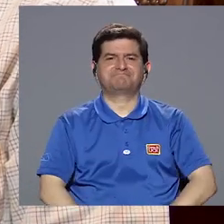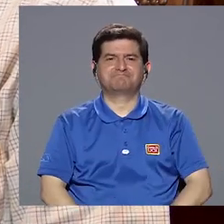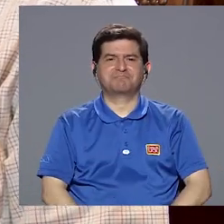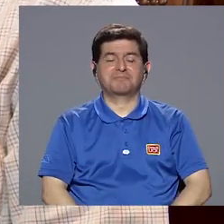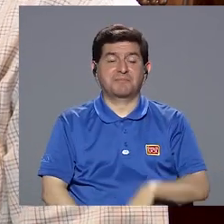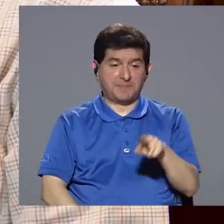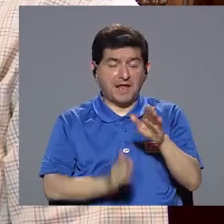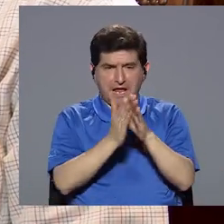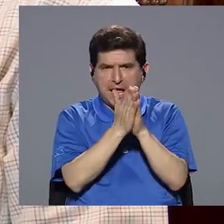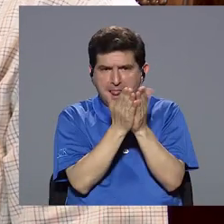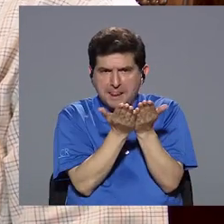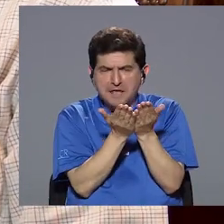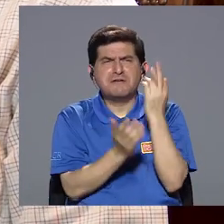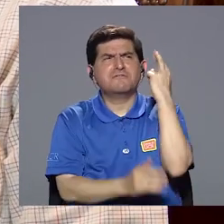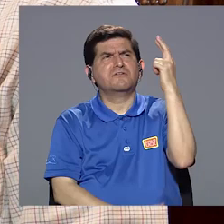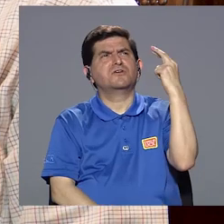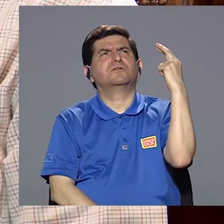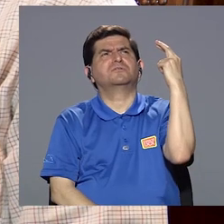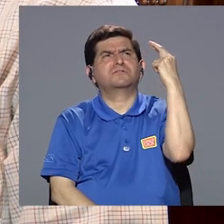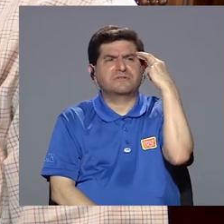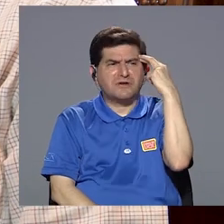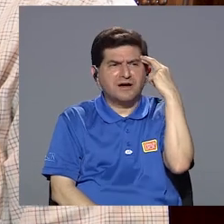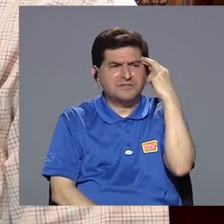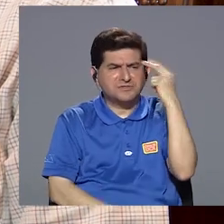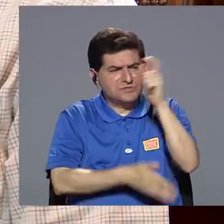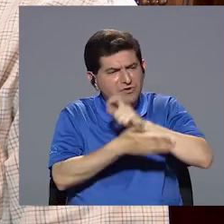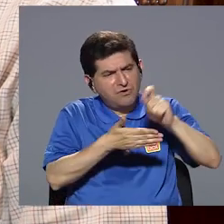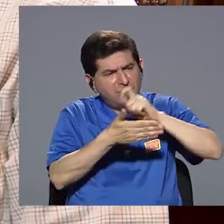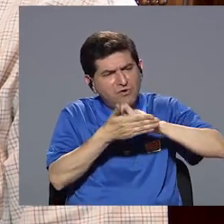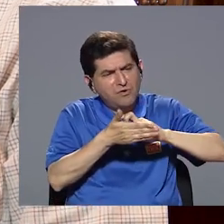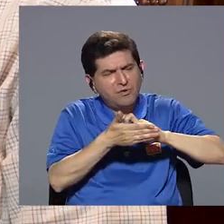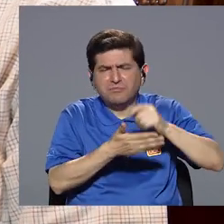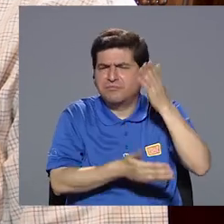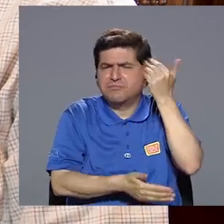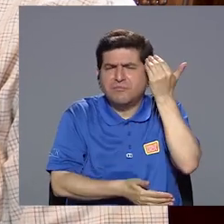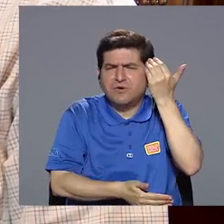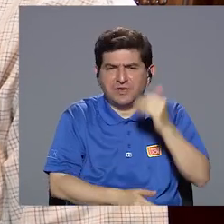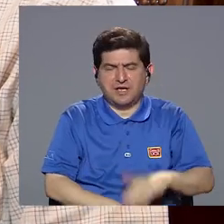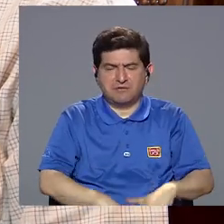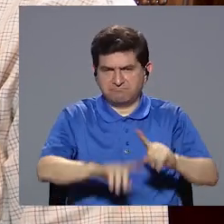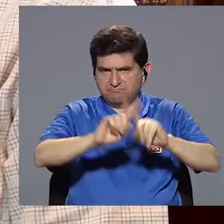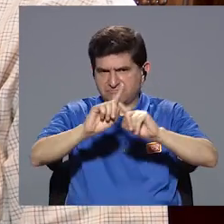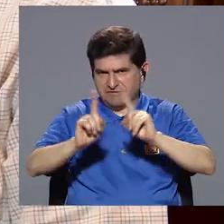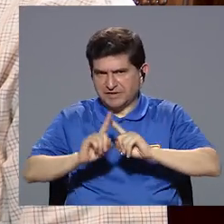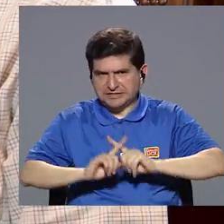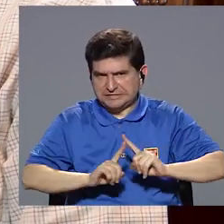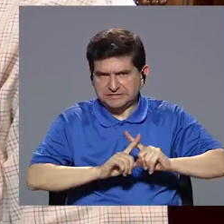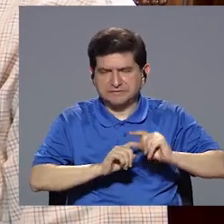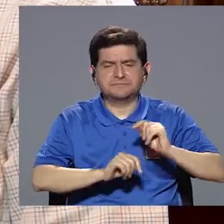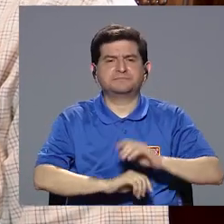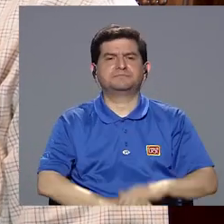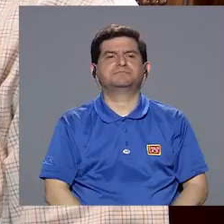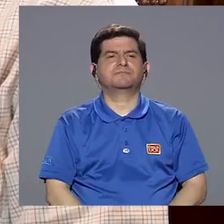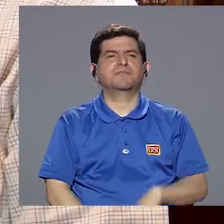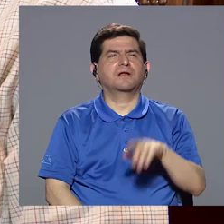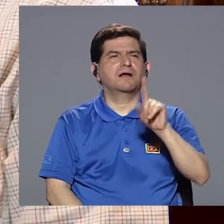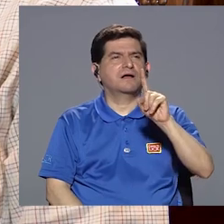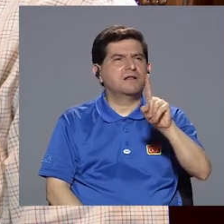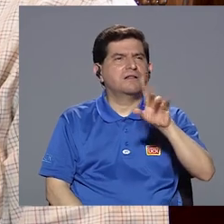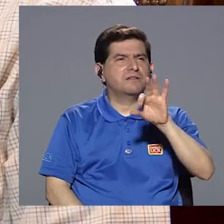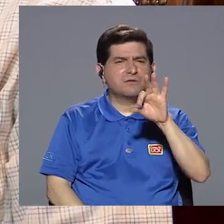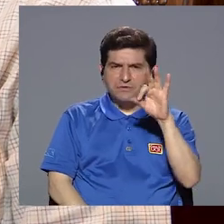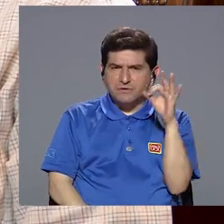conversación este libro es emotivo su escritura fue motivada por varias razones